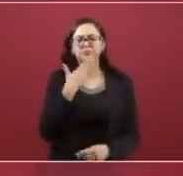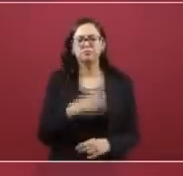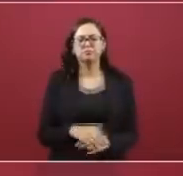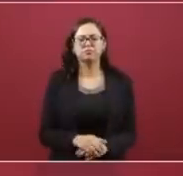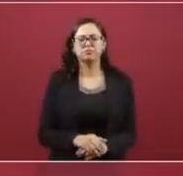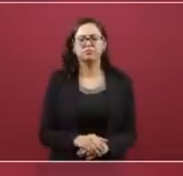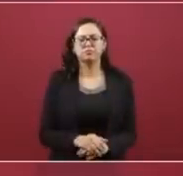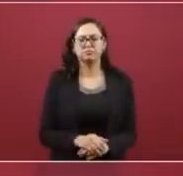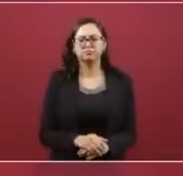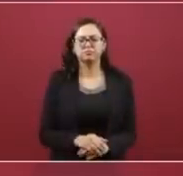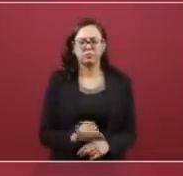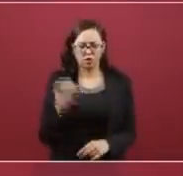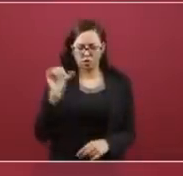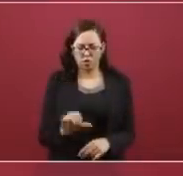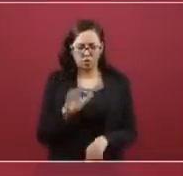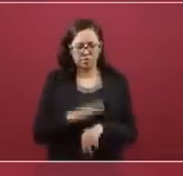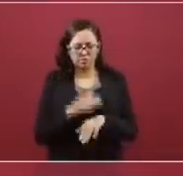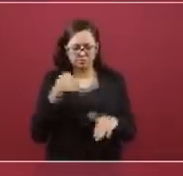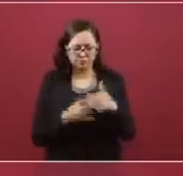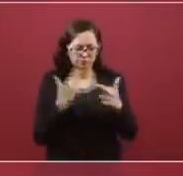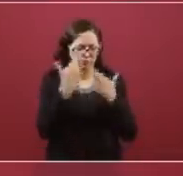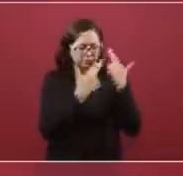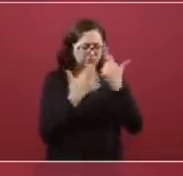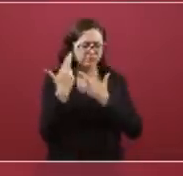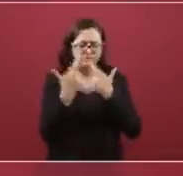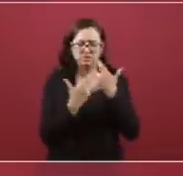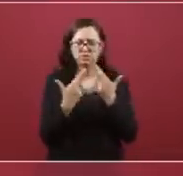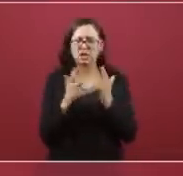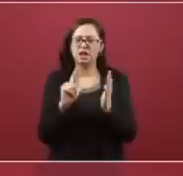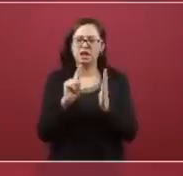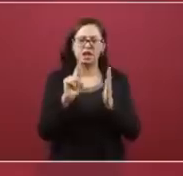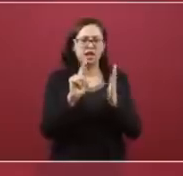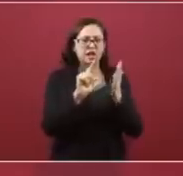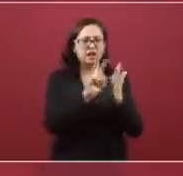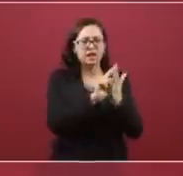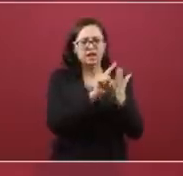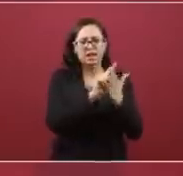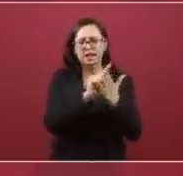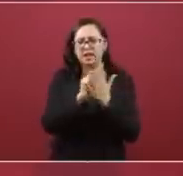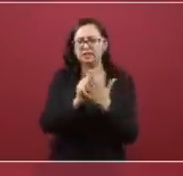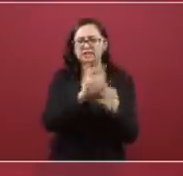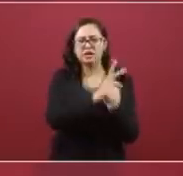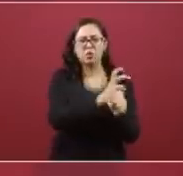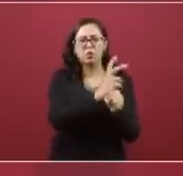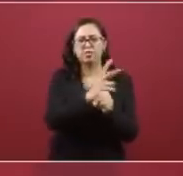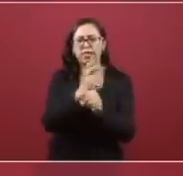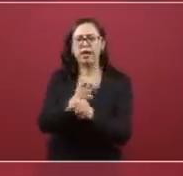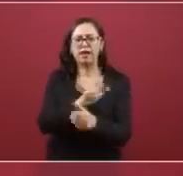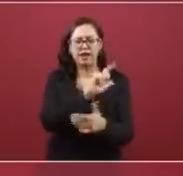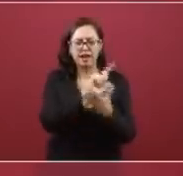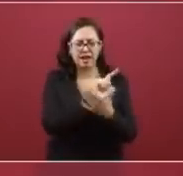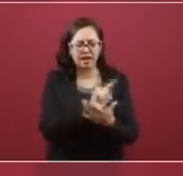hicimos una revisión de cómo van las leyes secundarias